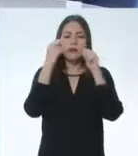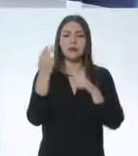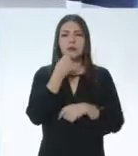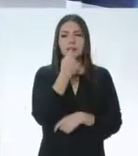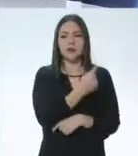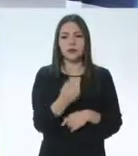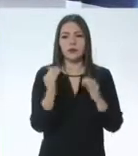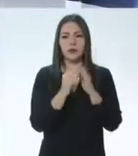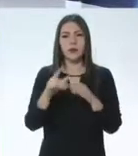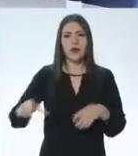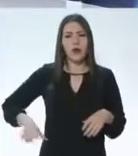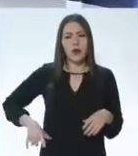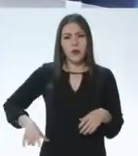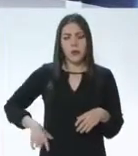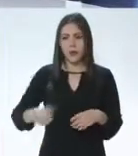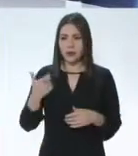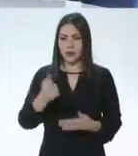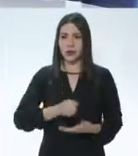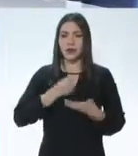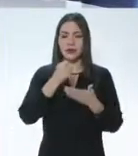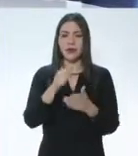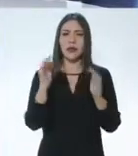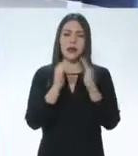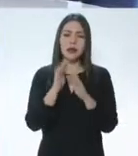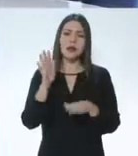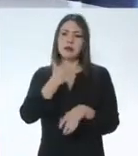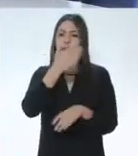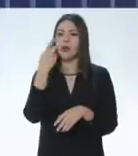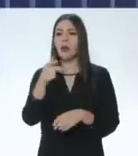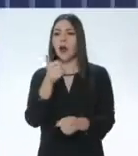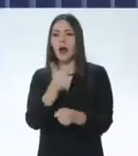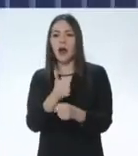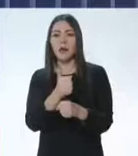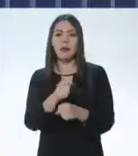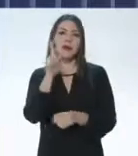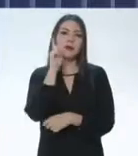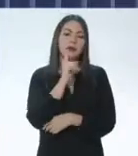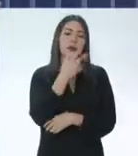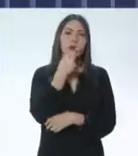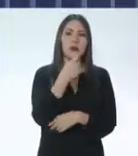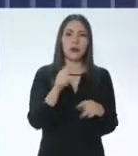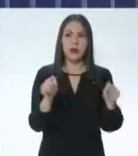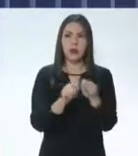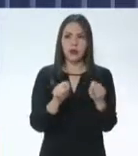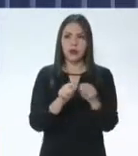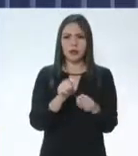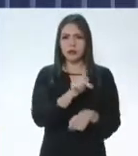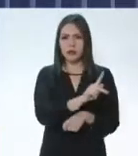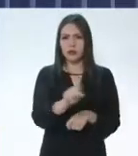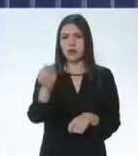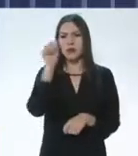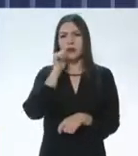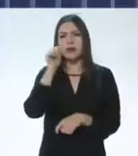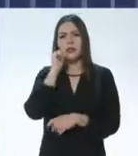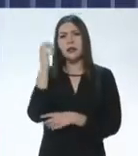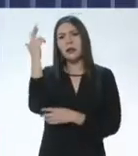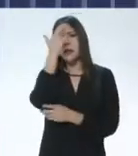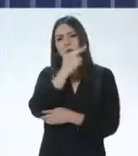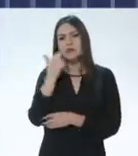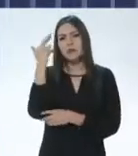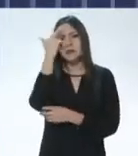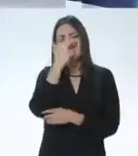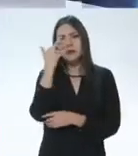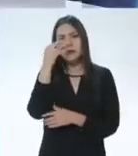que ofrece el gobierno para cuidarlos en casa, ya sea la abuela, el abuelo, el tío, quien se encargue de hacerlo, ustedes que, bueno, pues han analizado más la